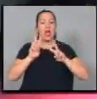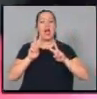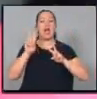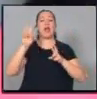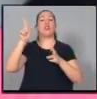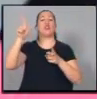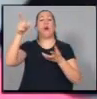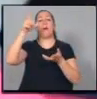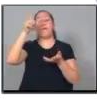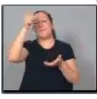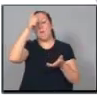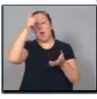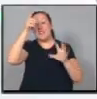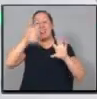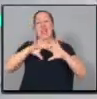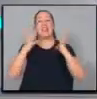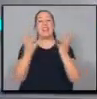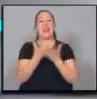Interpol.